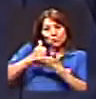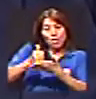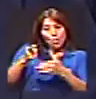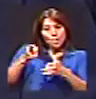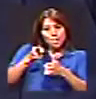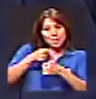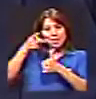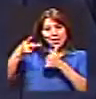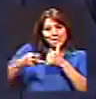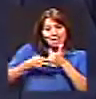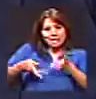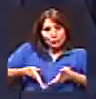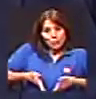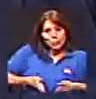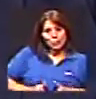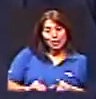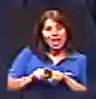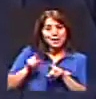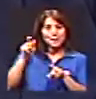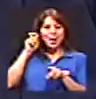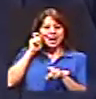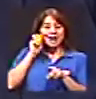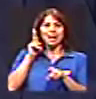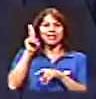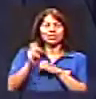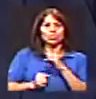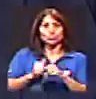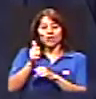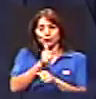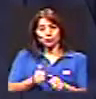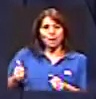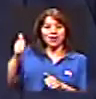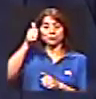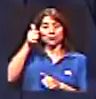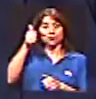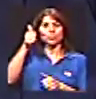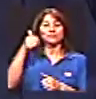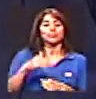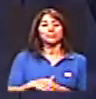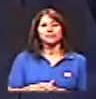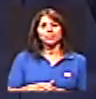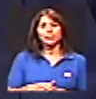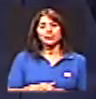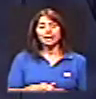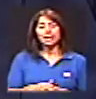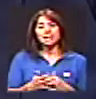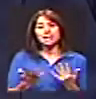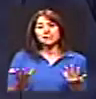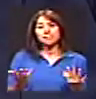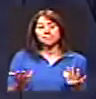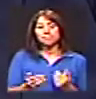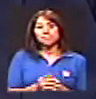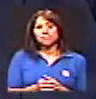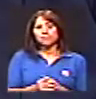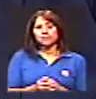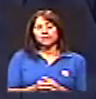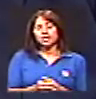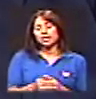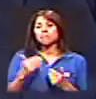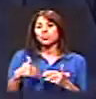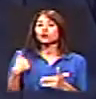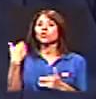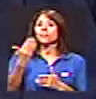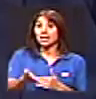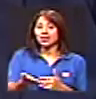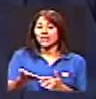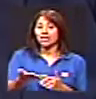en el primer parto, cuando nació mi hermana, que es 2 años mayor a mí. Y posteriormente,